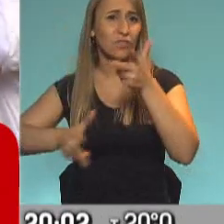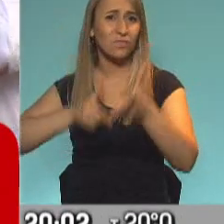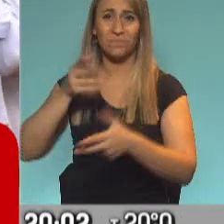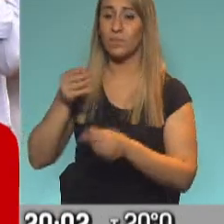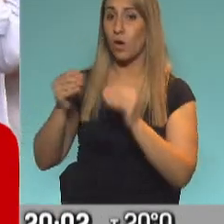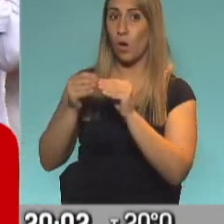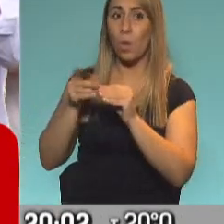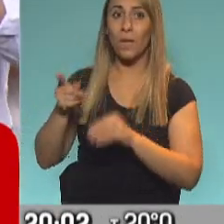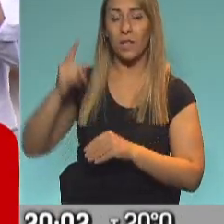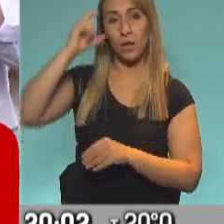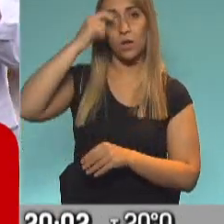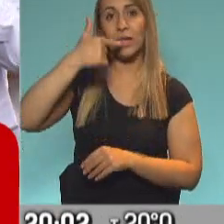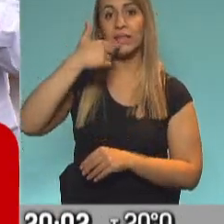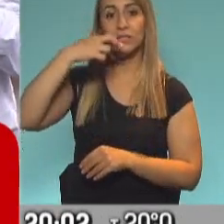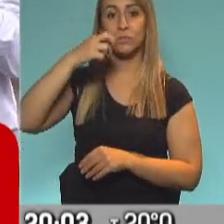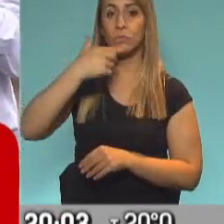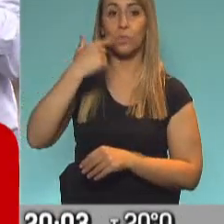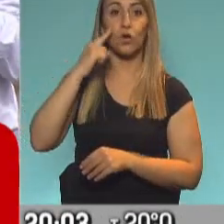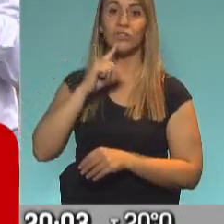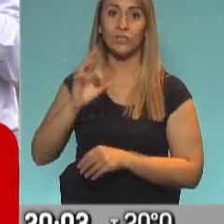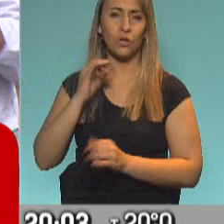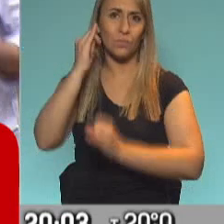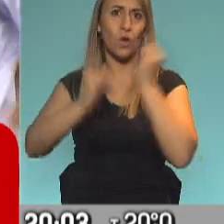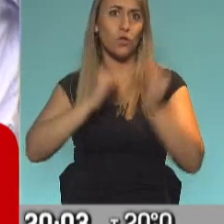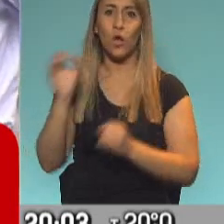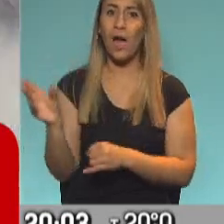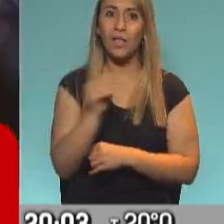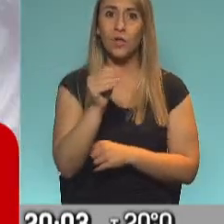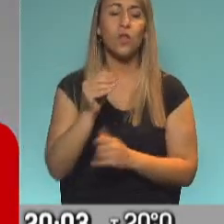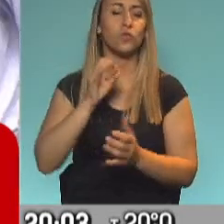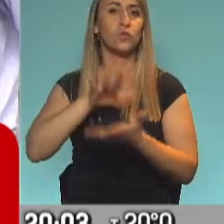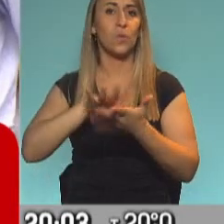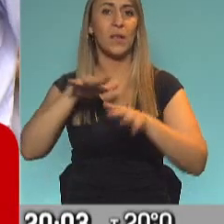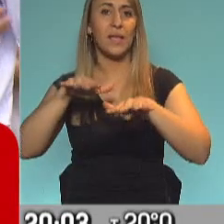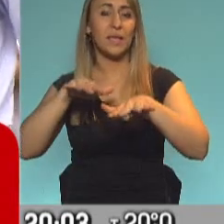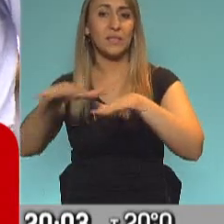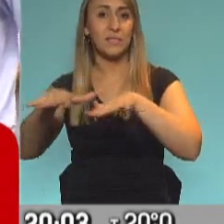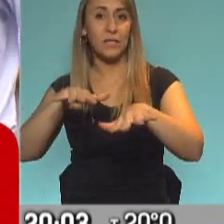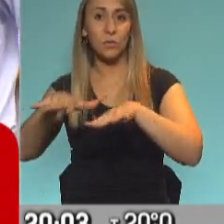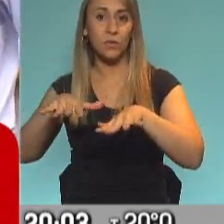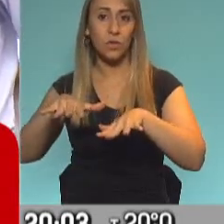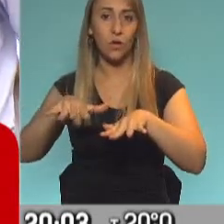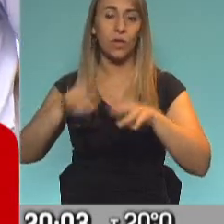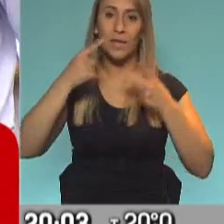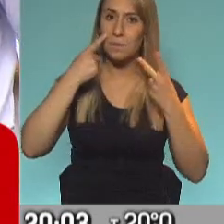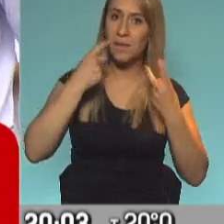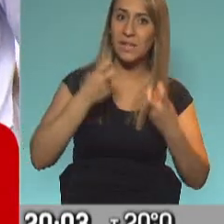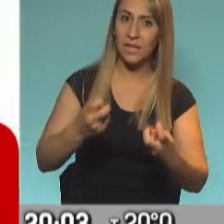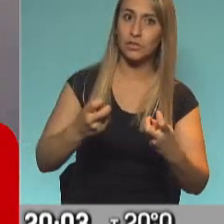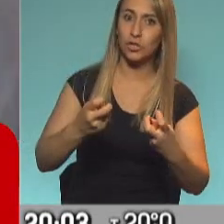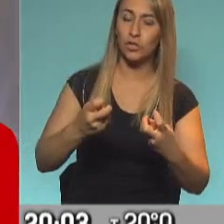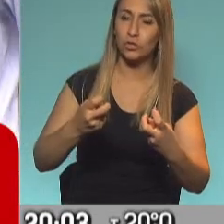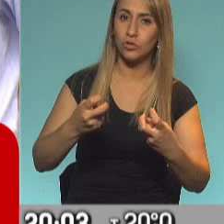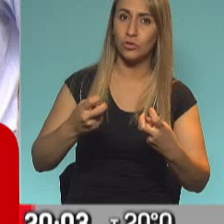estuvo contándonos a todos cuál era el cuadro de situación de la causa que se estaba llevando a cabo